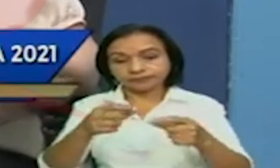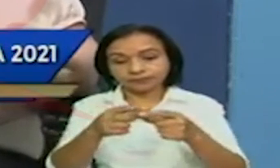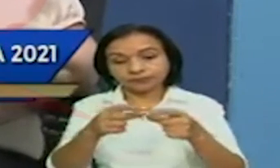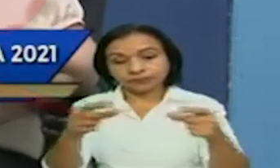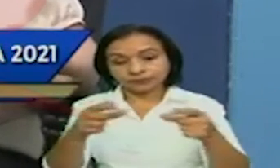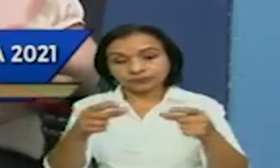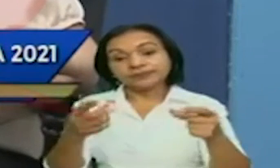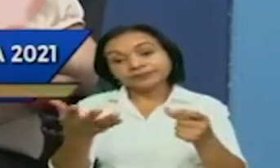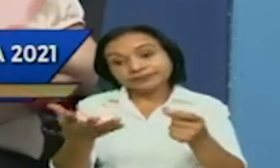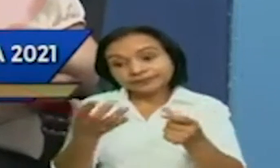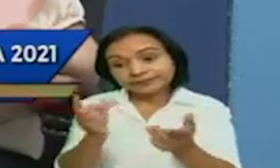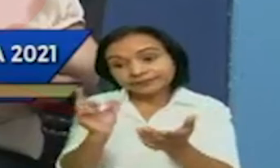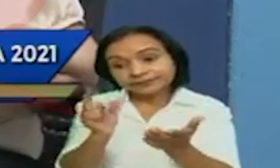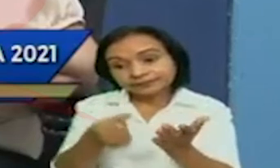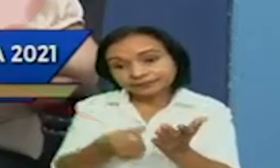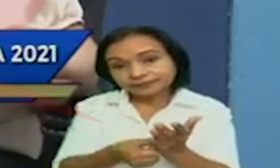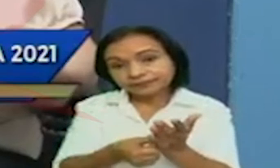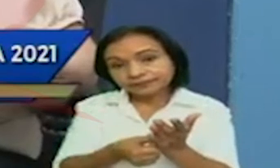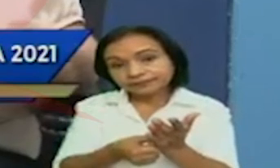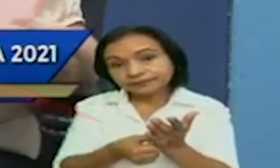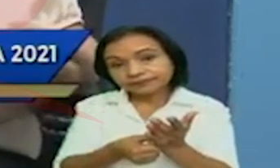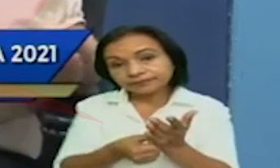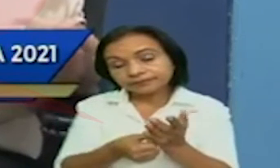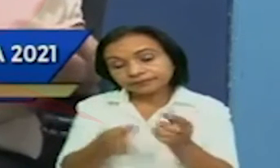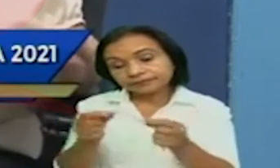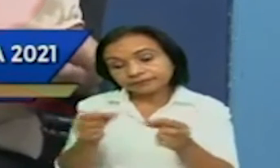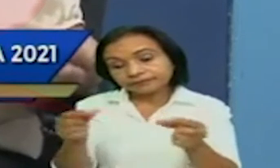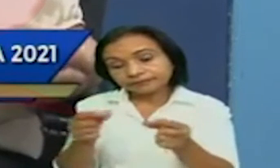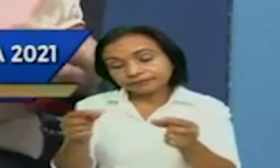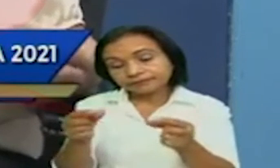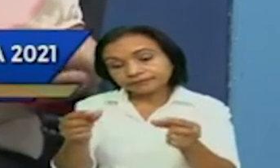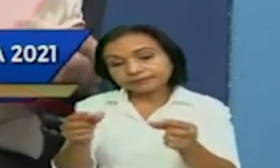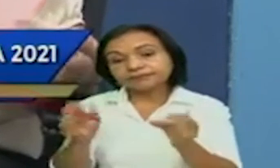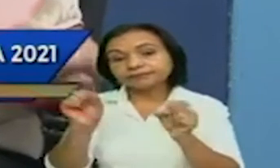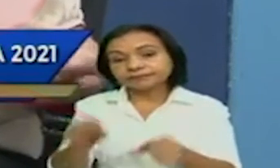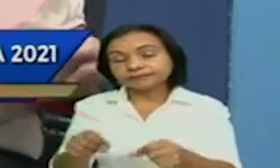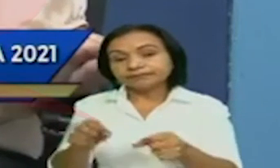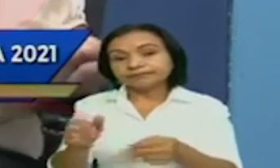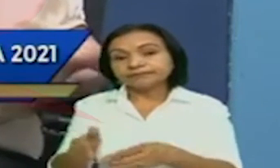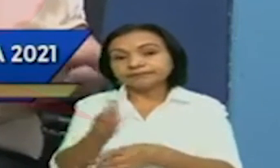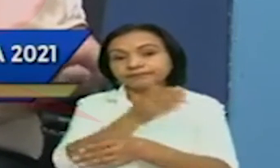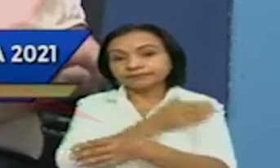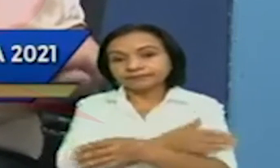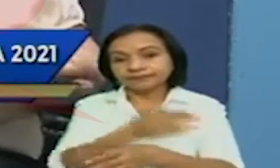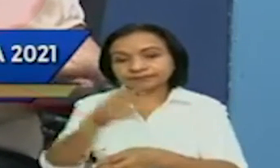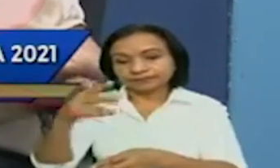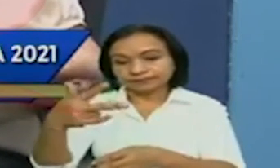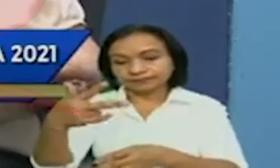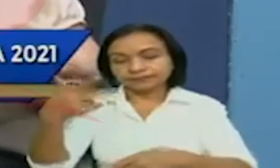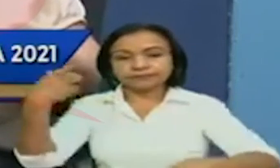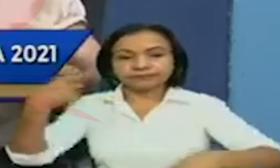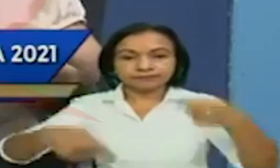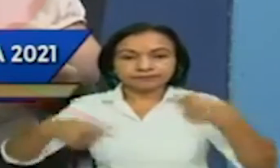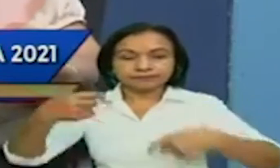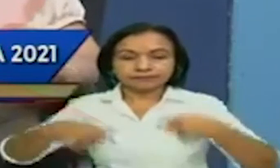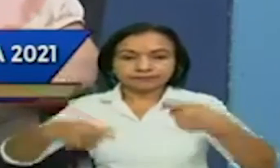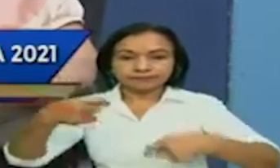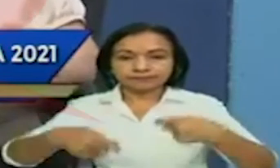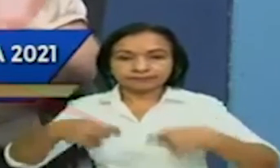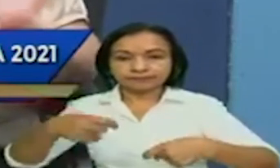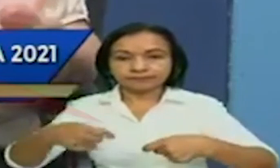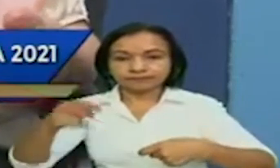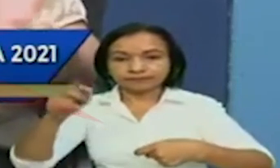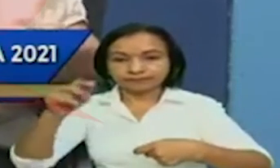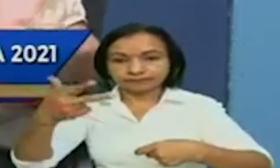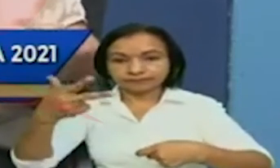solicitar su cédula, no se la van a entregar, pero a solicitarla antes del 8 de septiembre. Y queremos aclarar